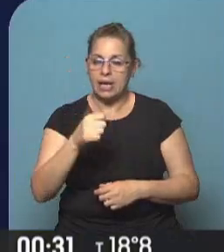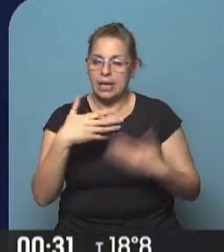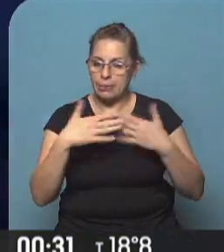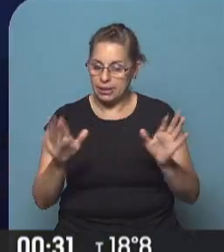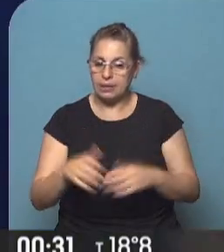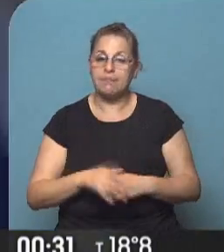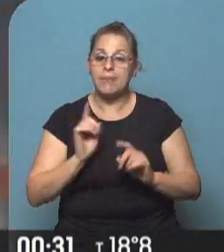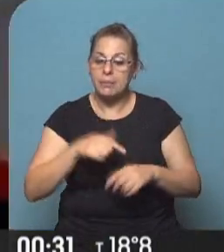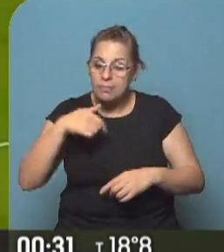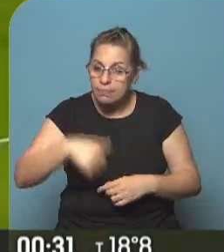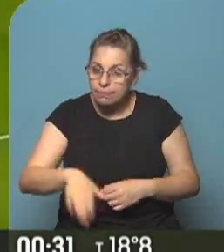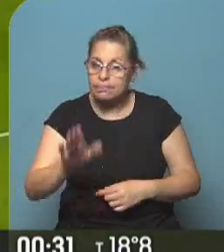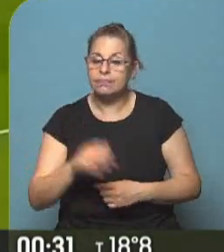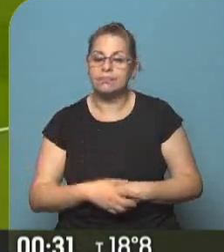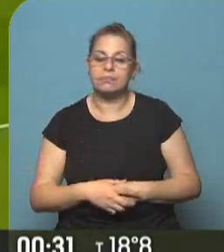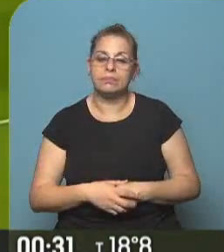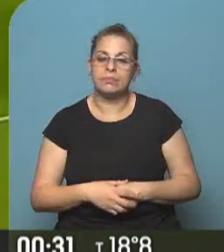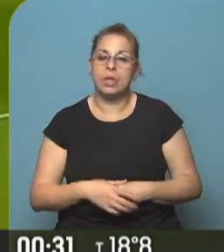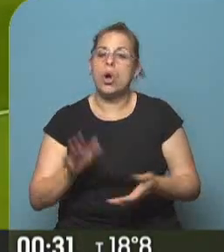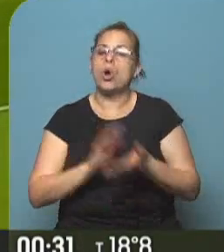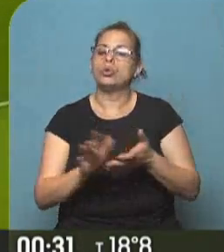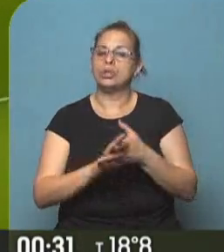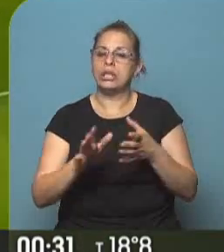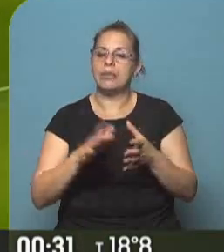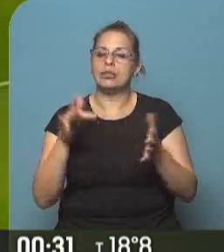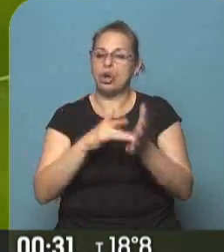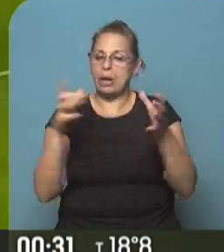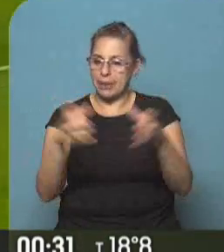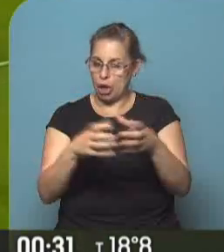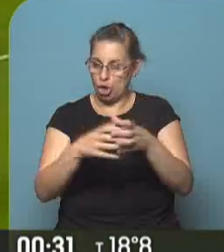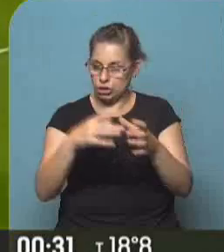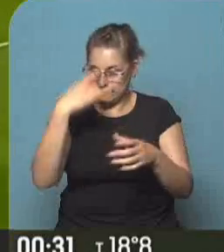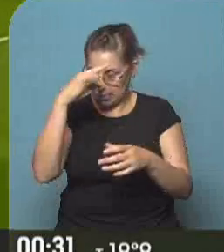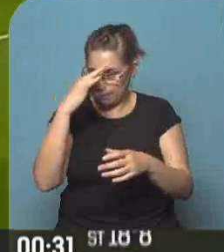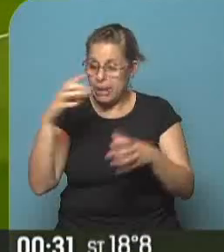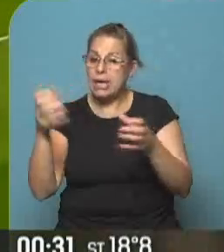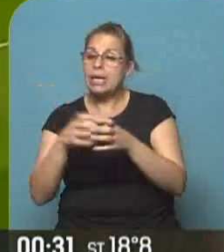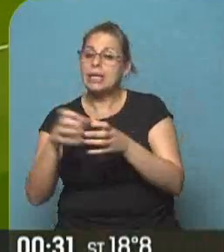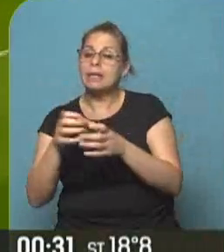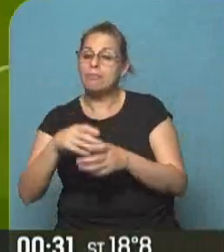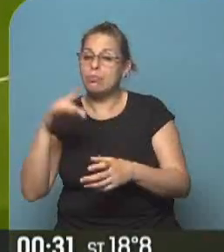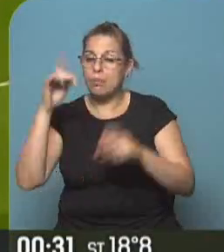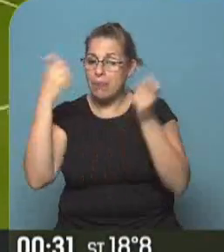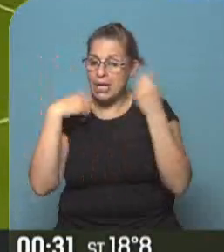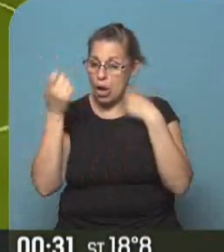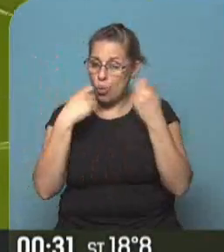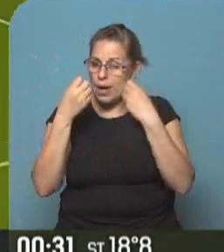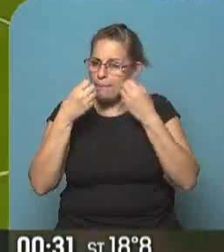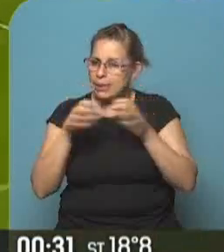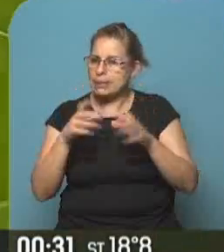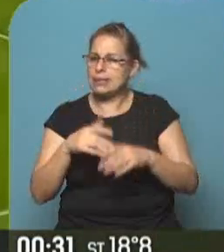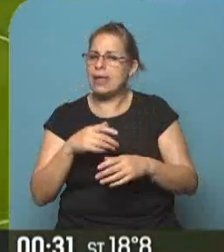A partir de allí volvió a tener la pelota el rojo. El equipo paraguayo comenzaba a